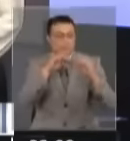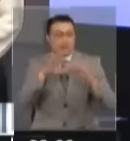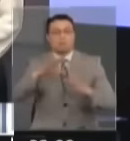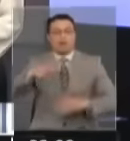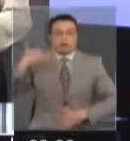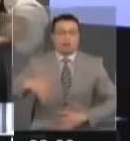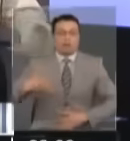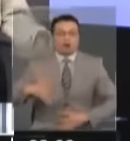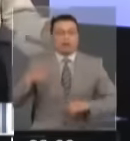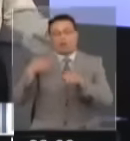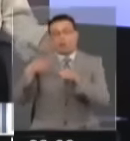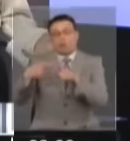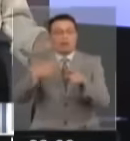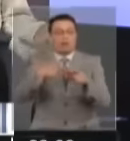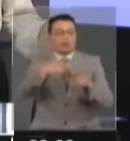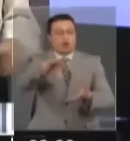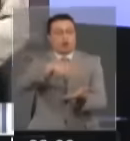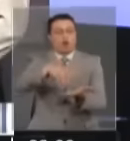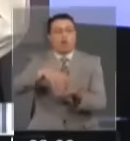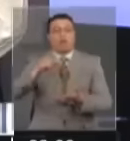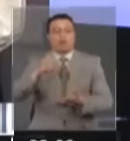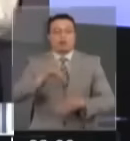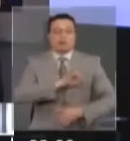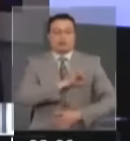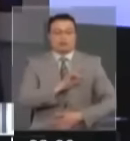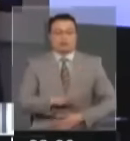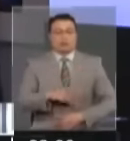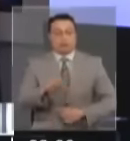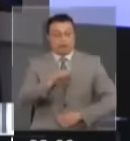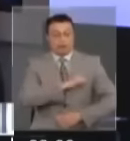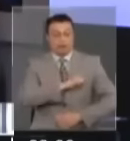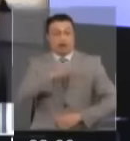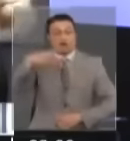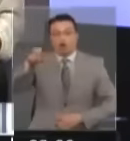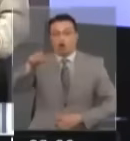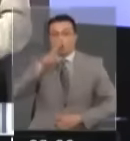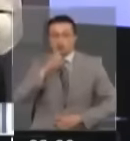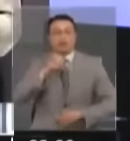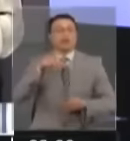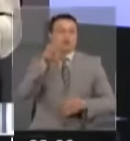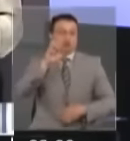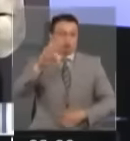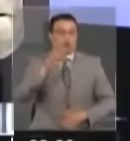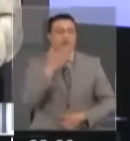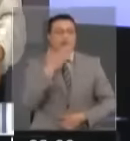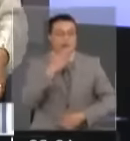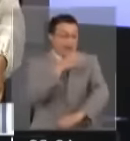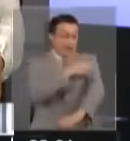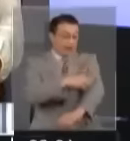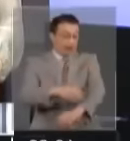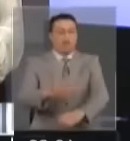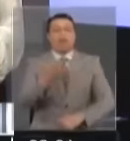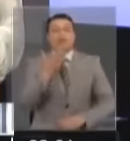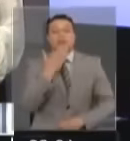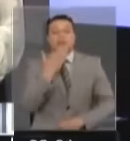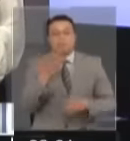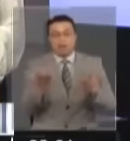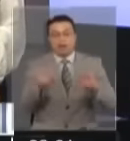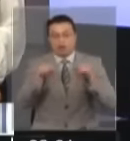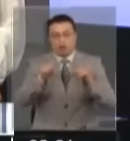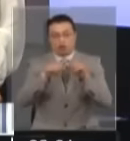importantes a través de diferentes comunas del país. En Santiago, en el norte, en el centro y en el sur. También vamos a estar en regiones, porque estas municipales son